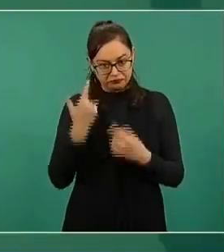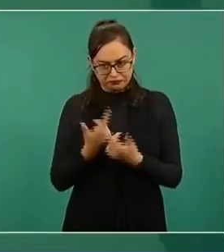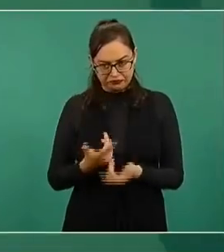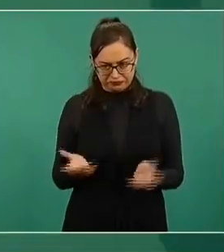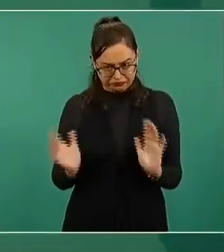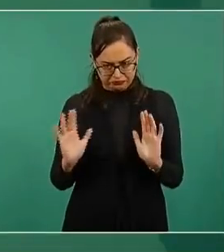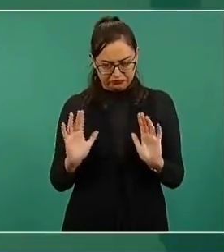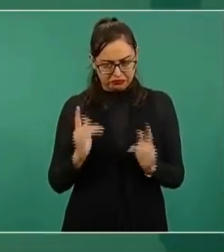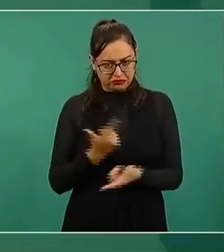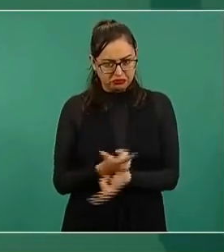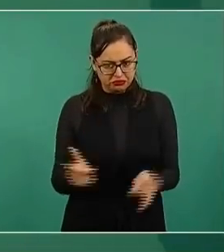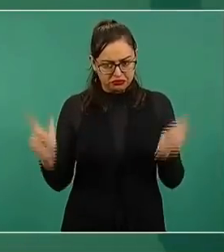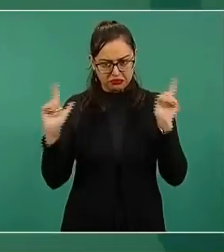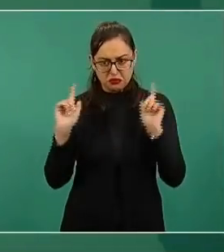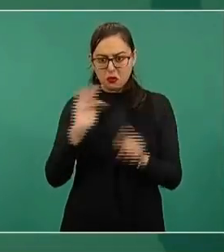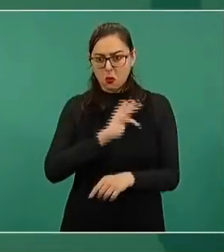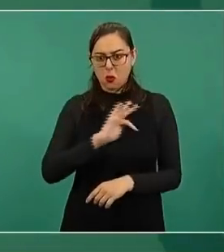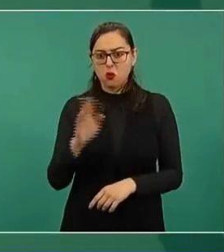venden